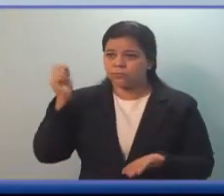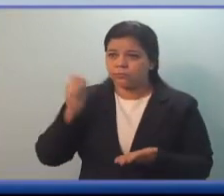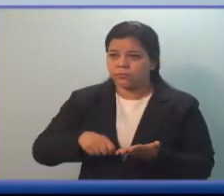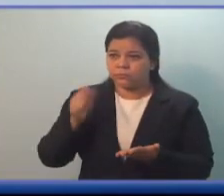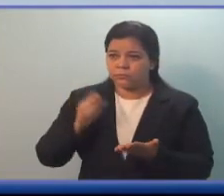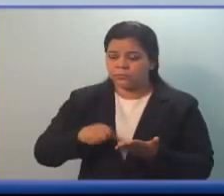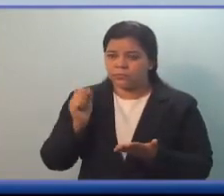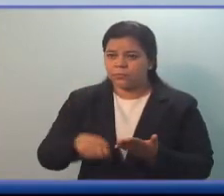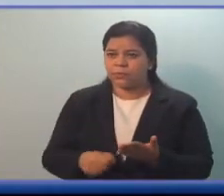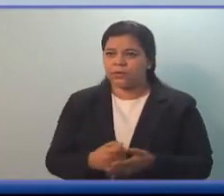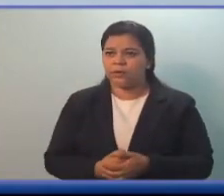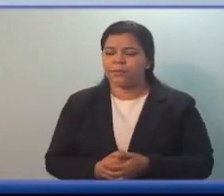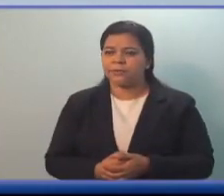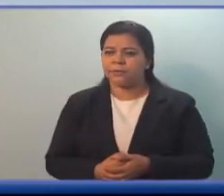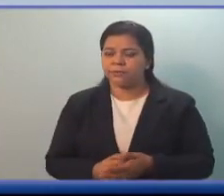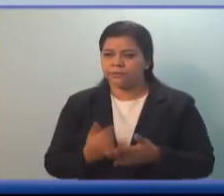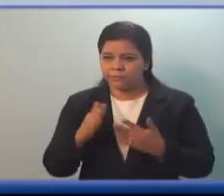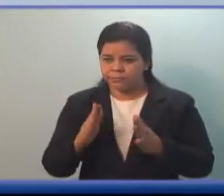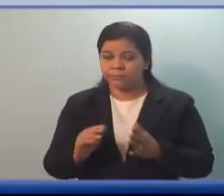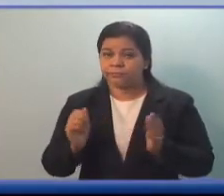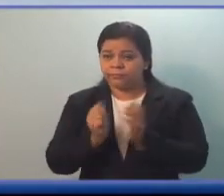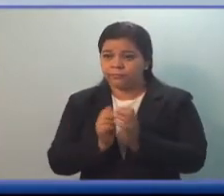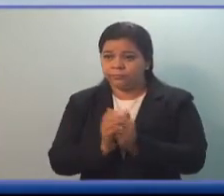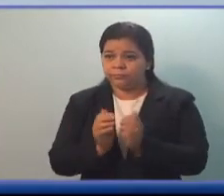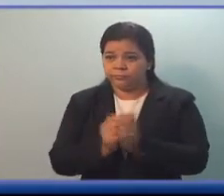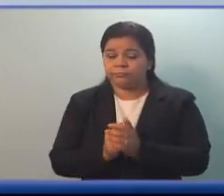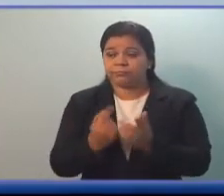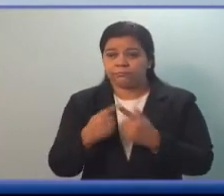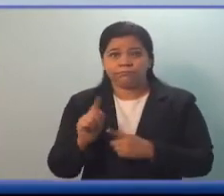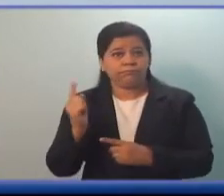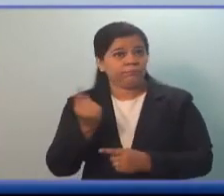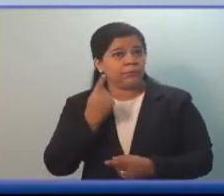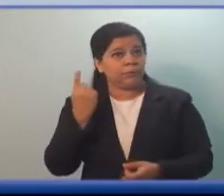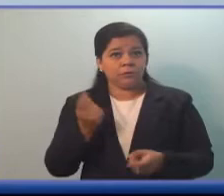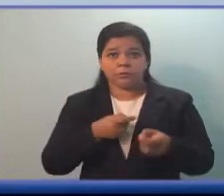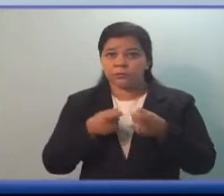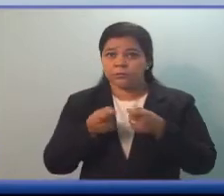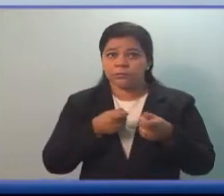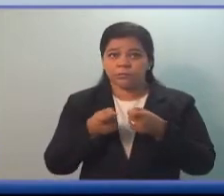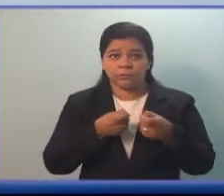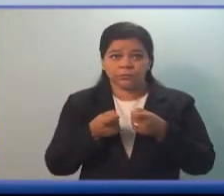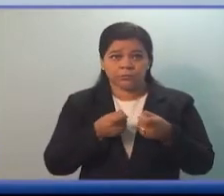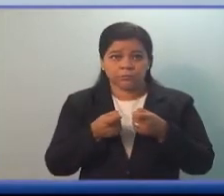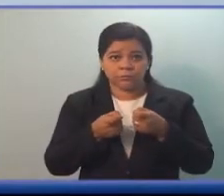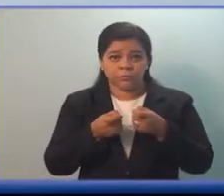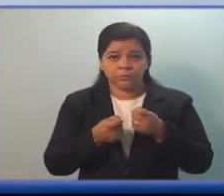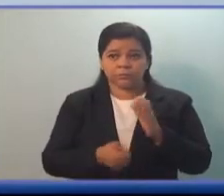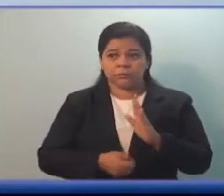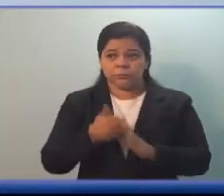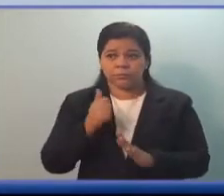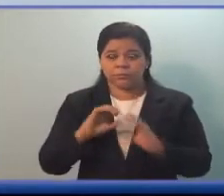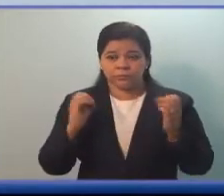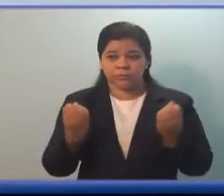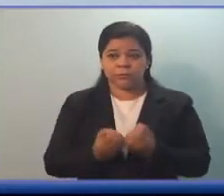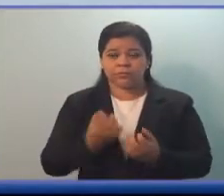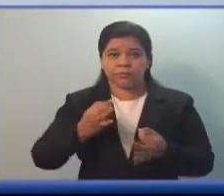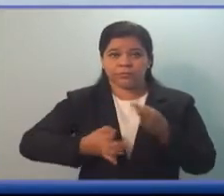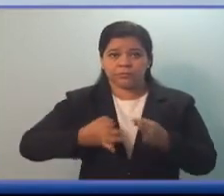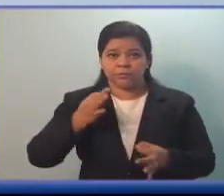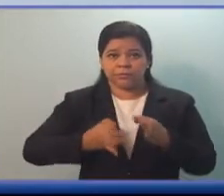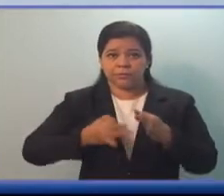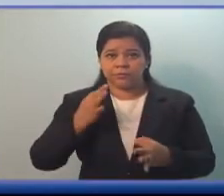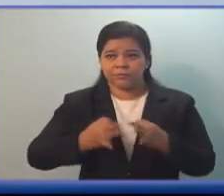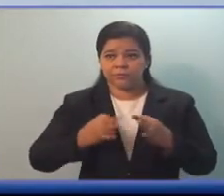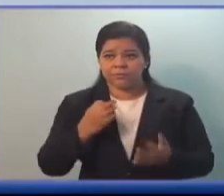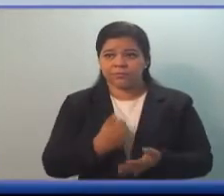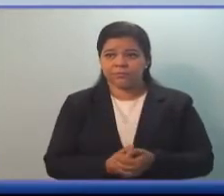jueces que dan mucho problema. Y no solamente el control judicial tiene que ver con la parte, digamos, de su comportamiento, que muchas veces